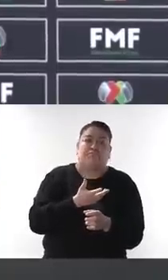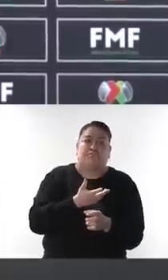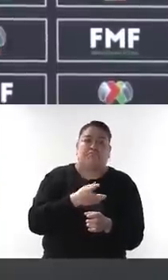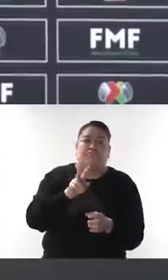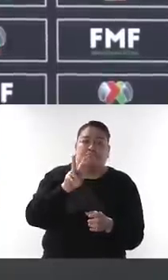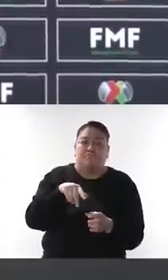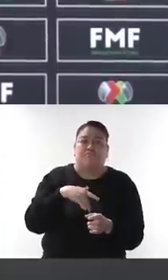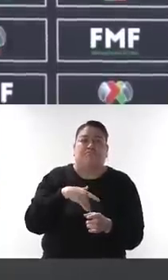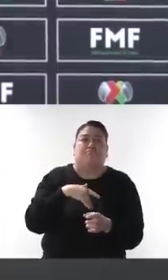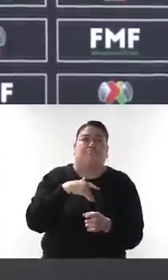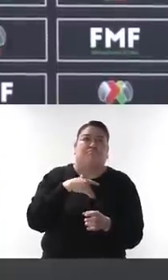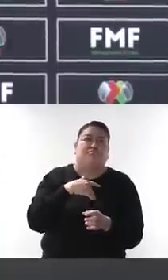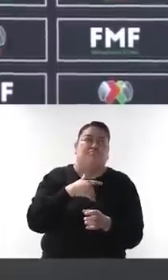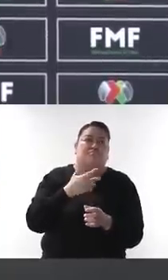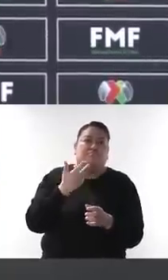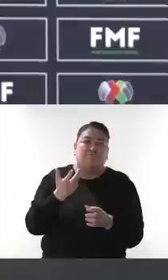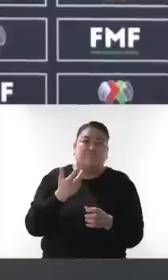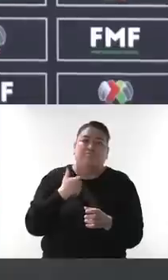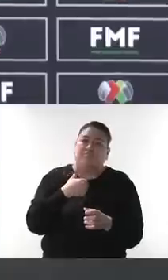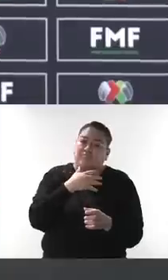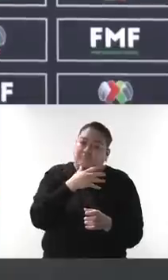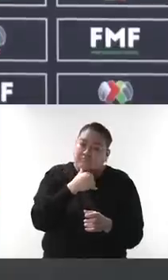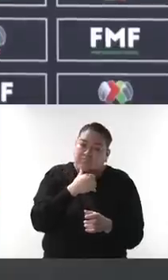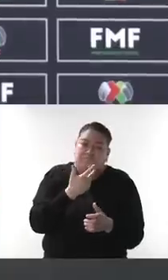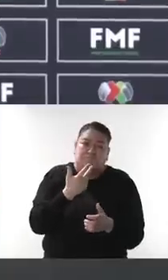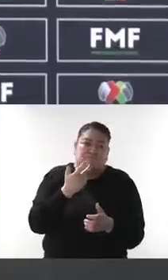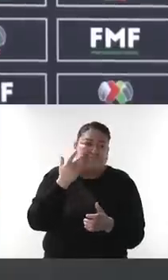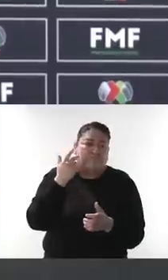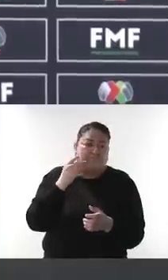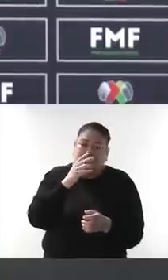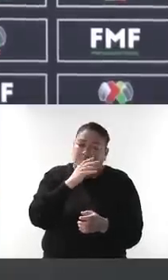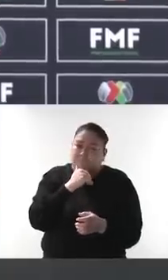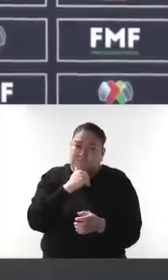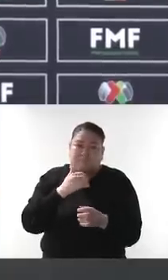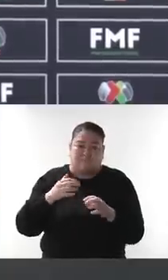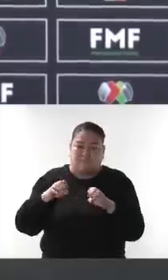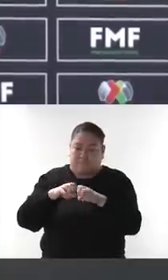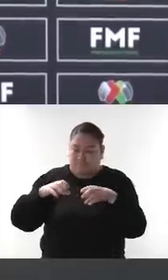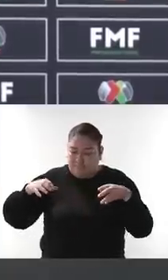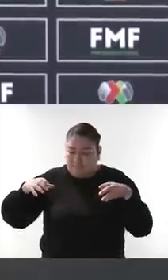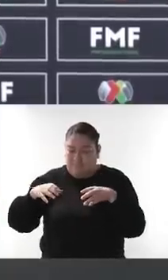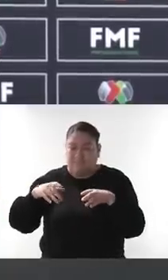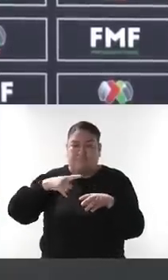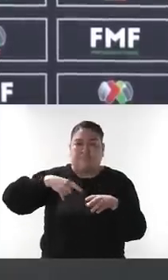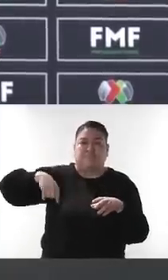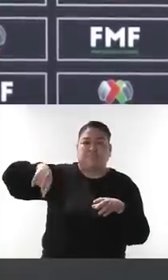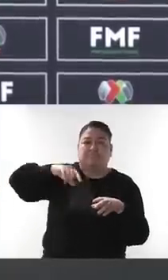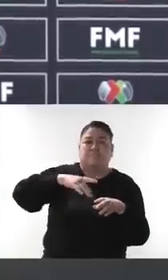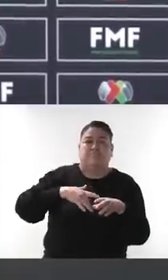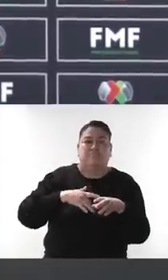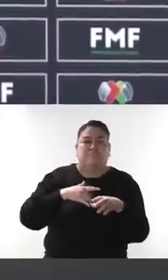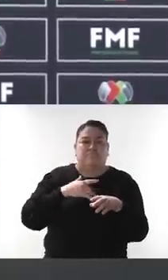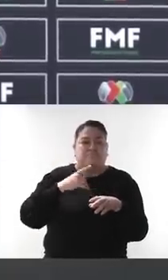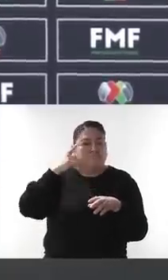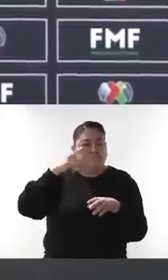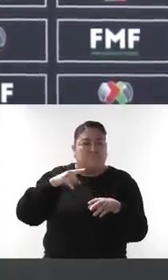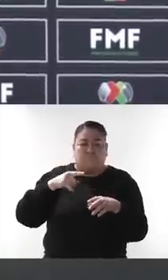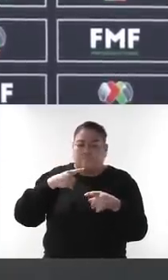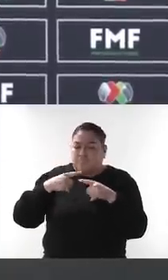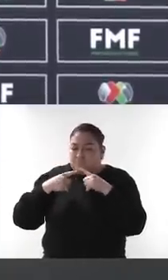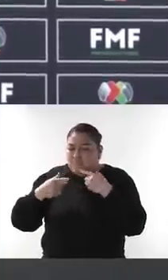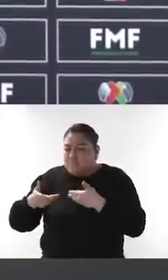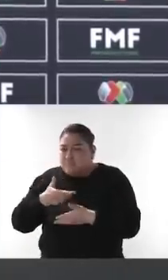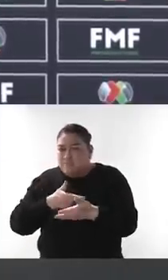no sumó en esta extraordinaria iniciativa de juntar y complementar los puntos de